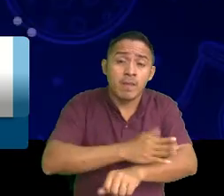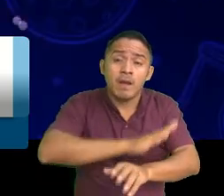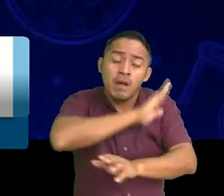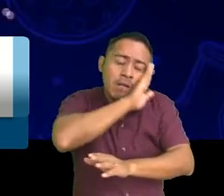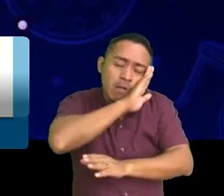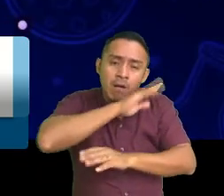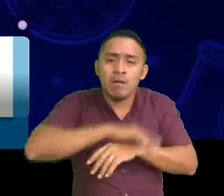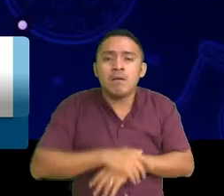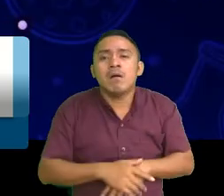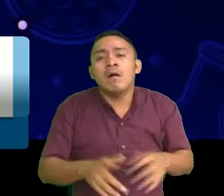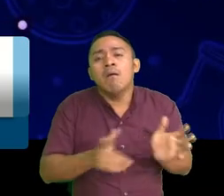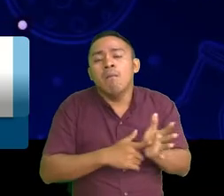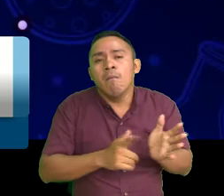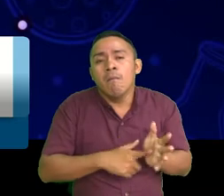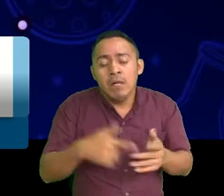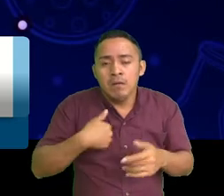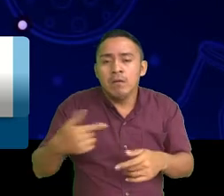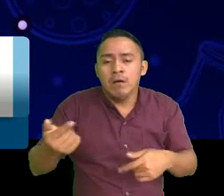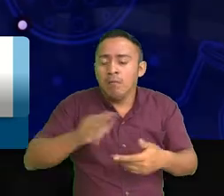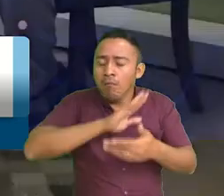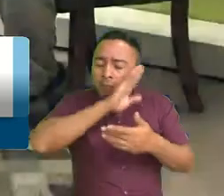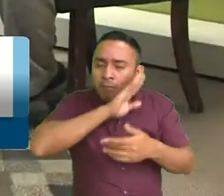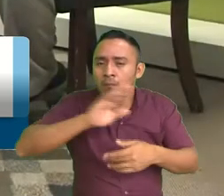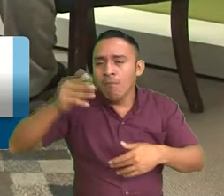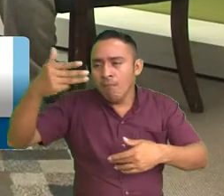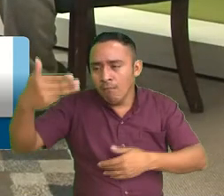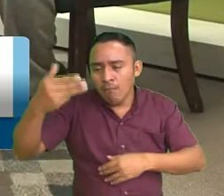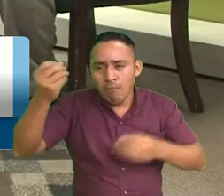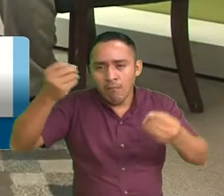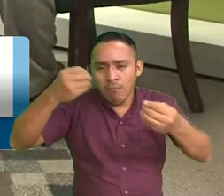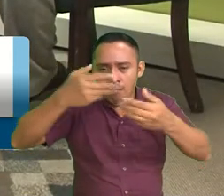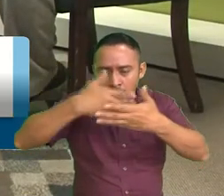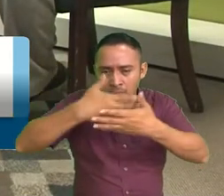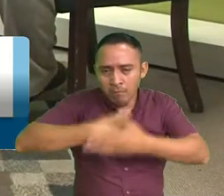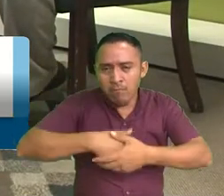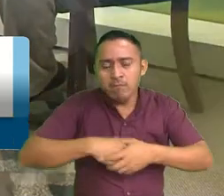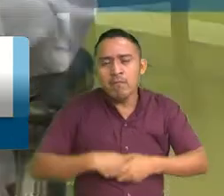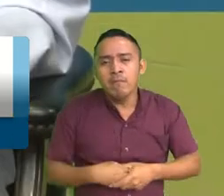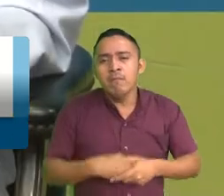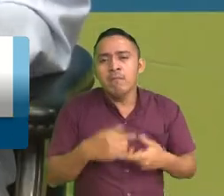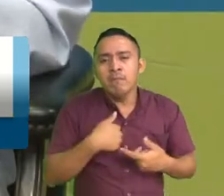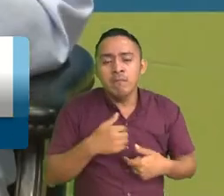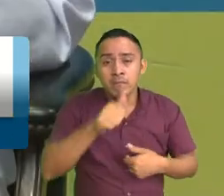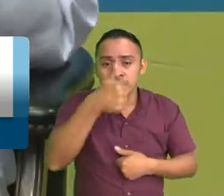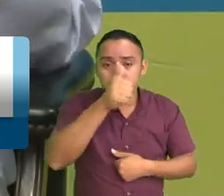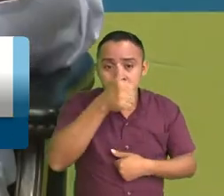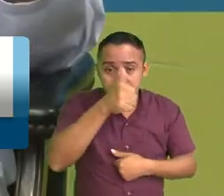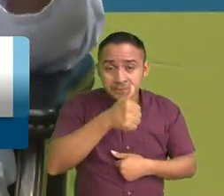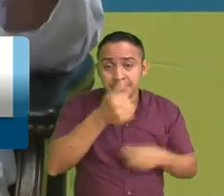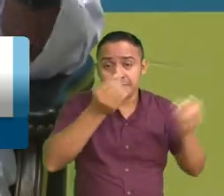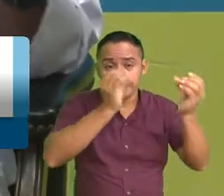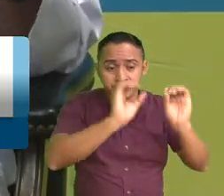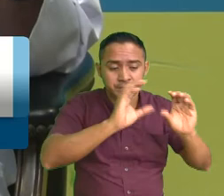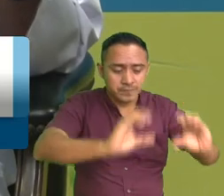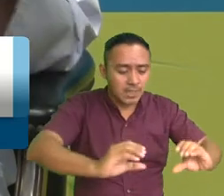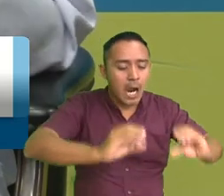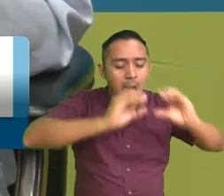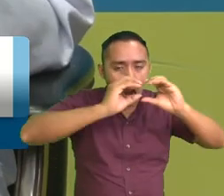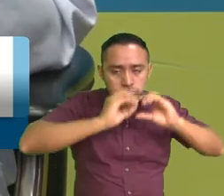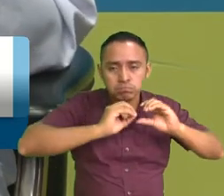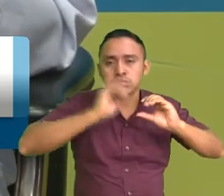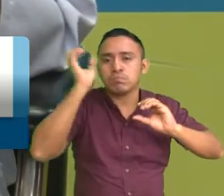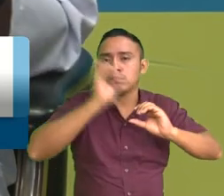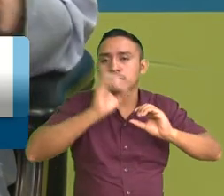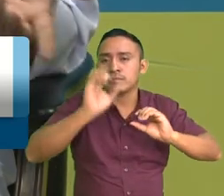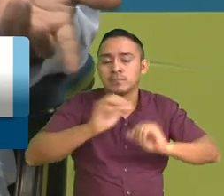por ejemplo, te toca dormirte a las 9 y a las 6 de la tarde estás con una hamburguesota con una gaseosa, obviamente